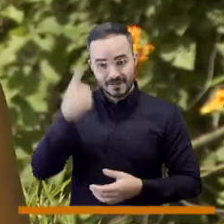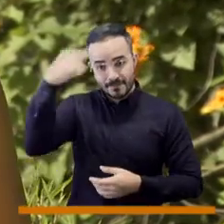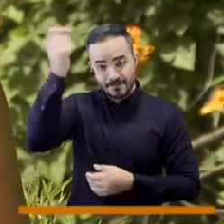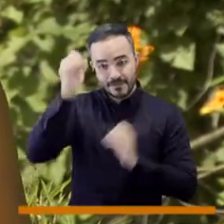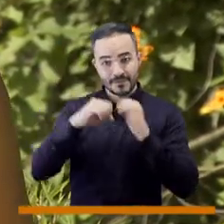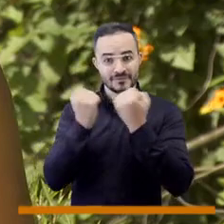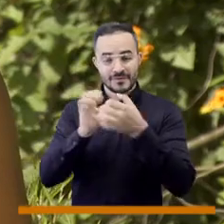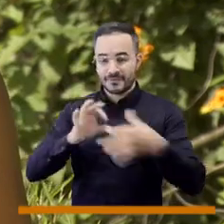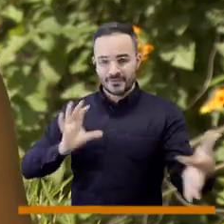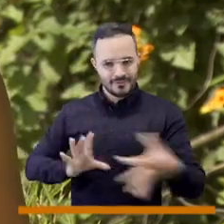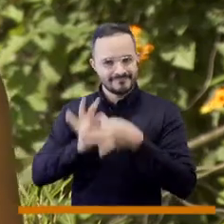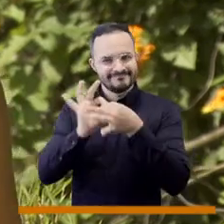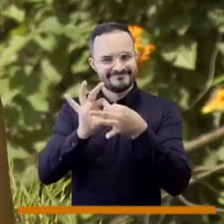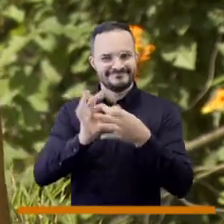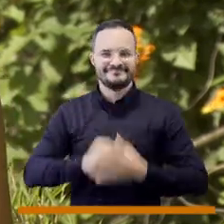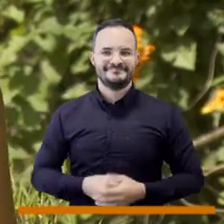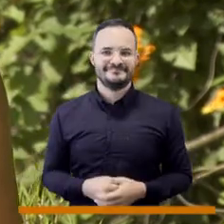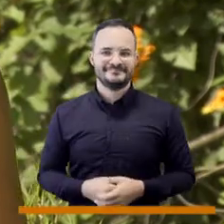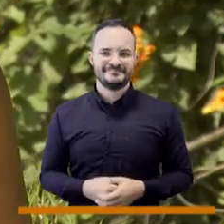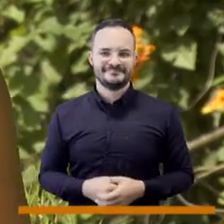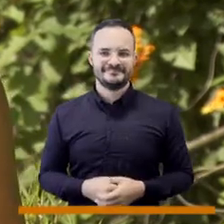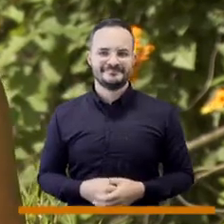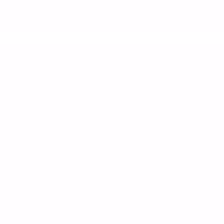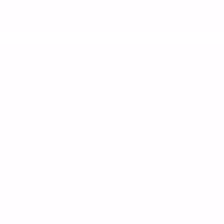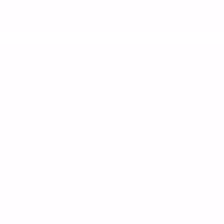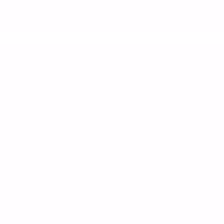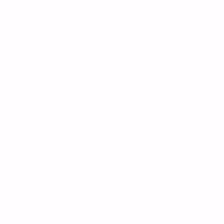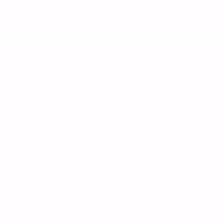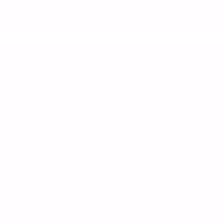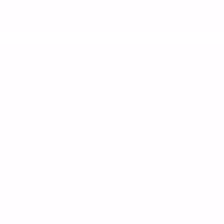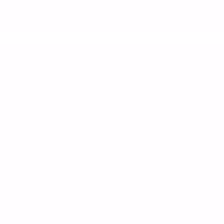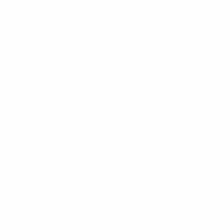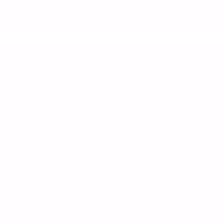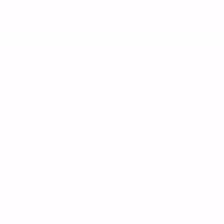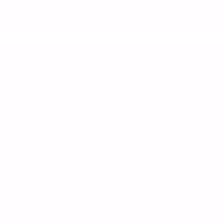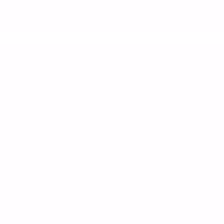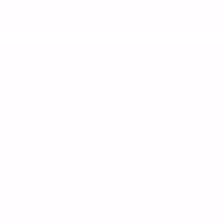y cultivos porque el consejo somos tú y yo